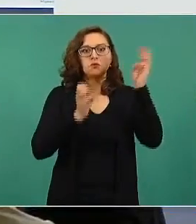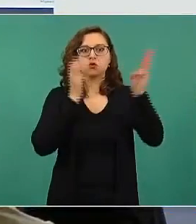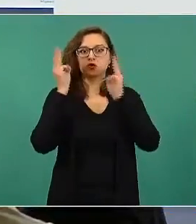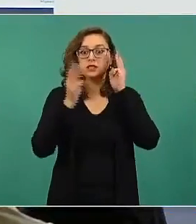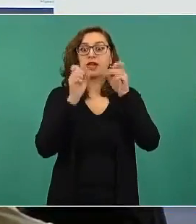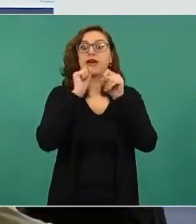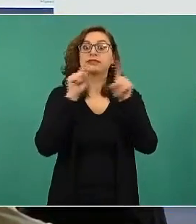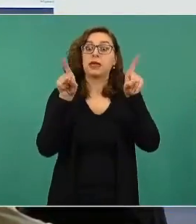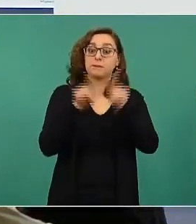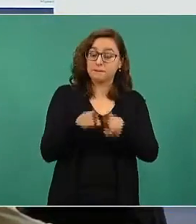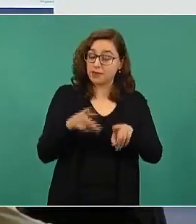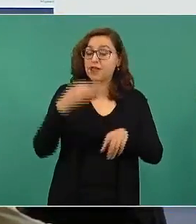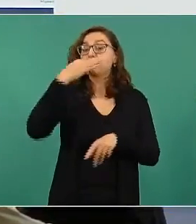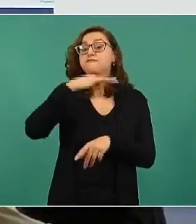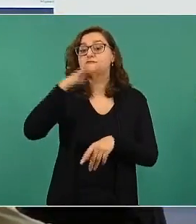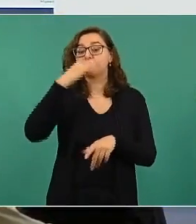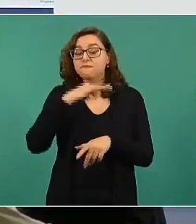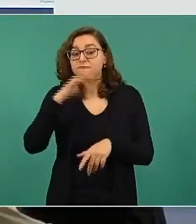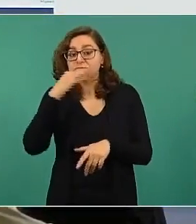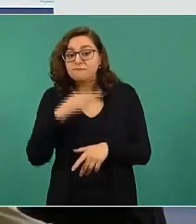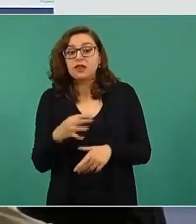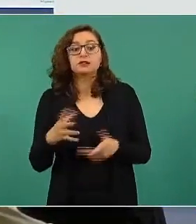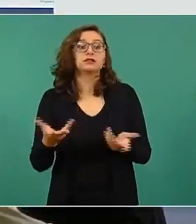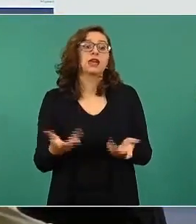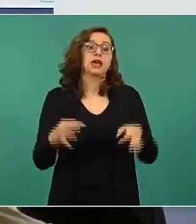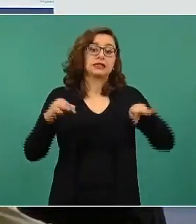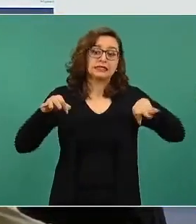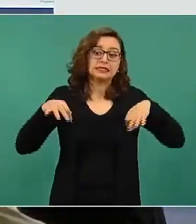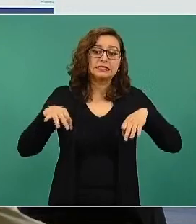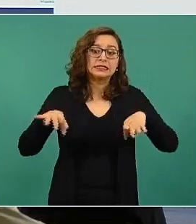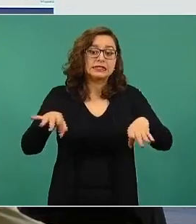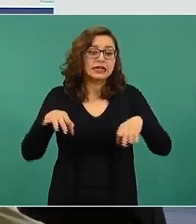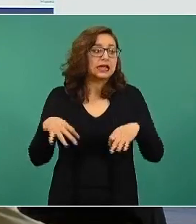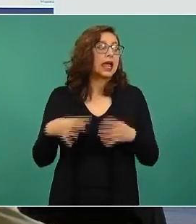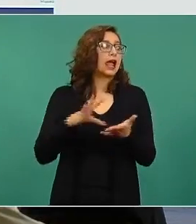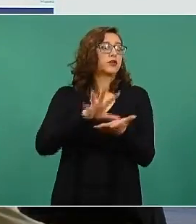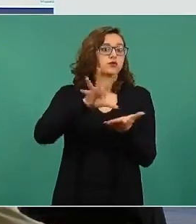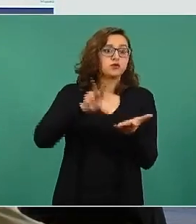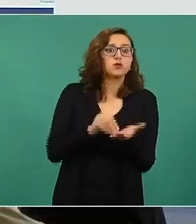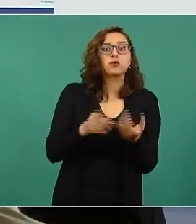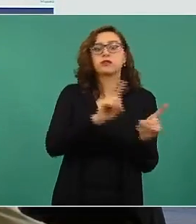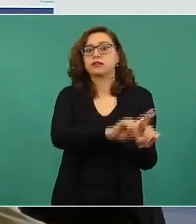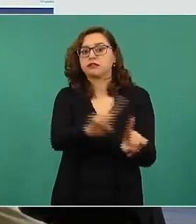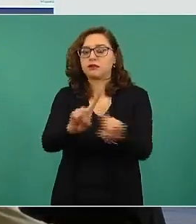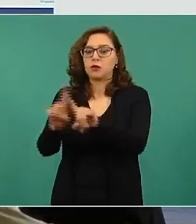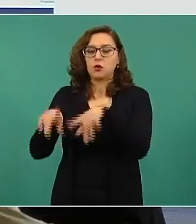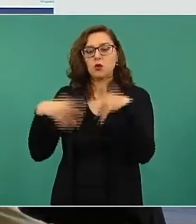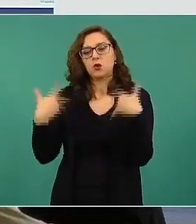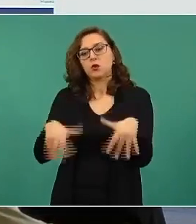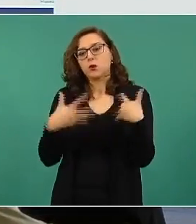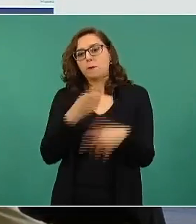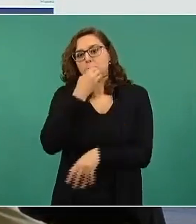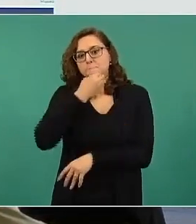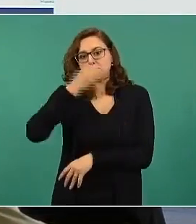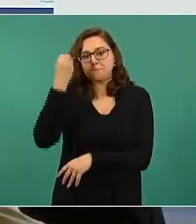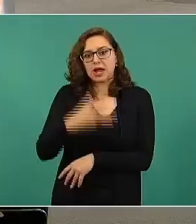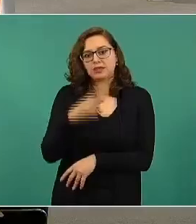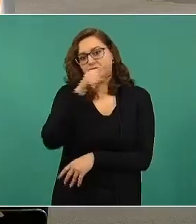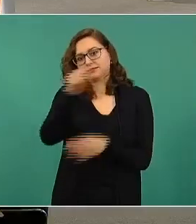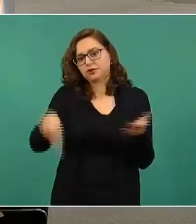15 años, bodas, hay una gran solicitud en este espacio en particular como un hito, digamos, urbano